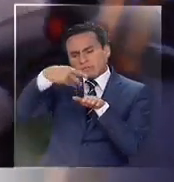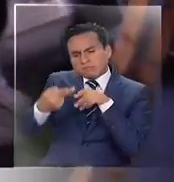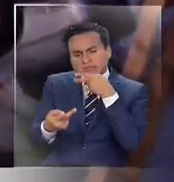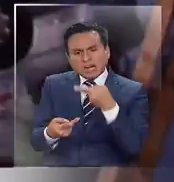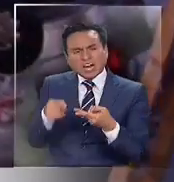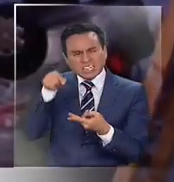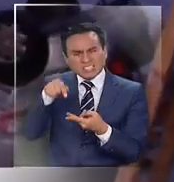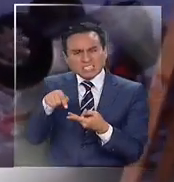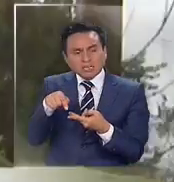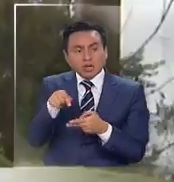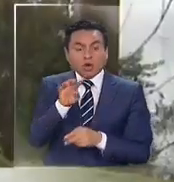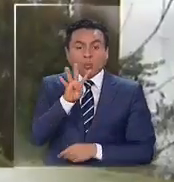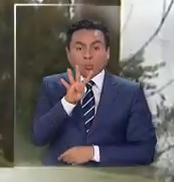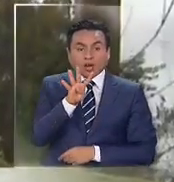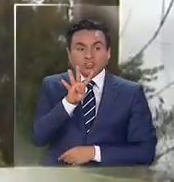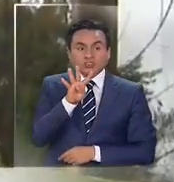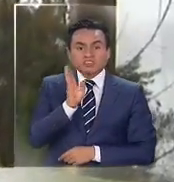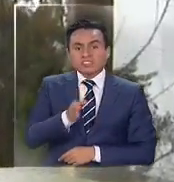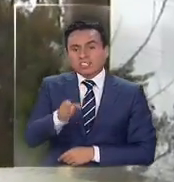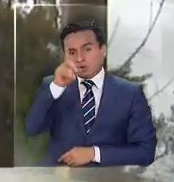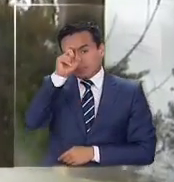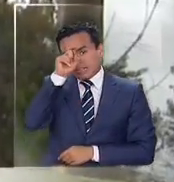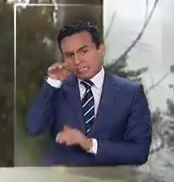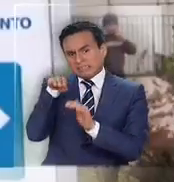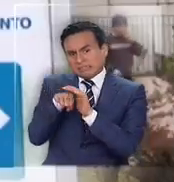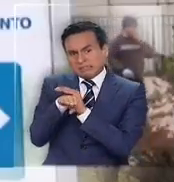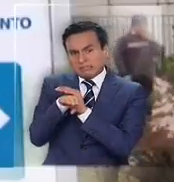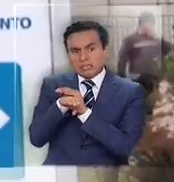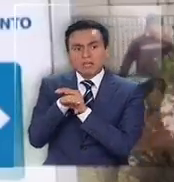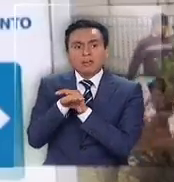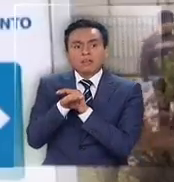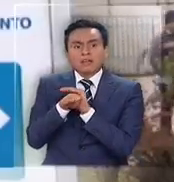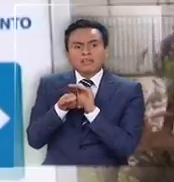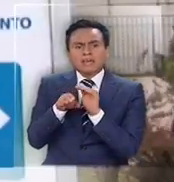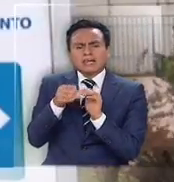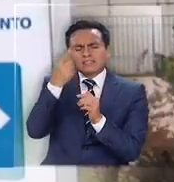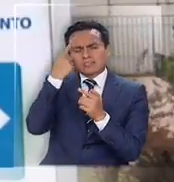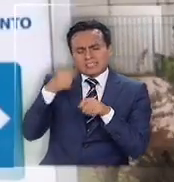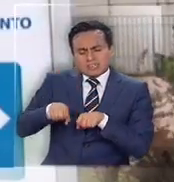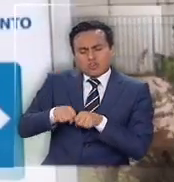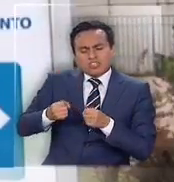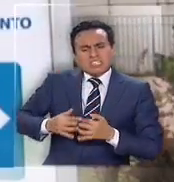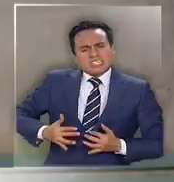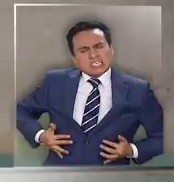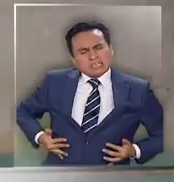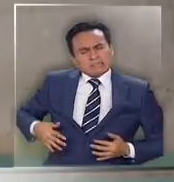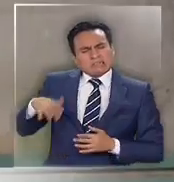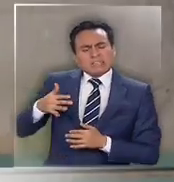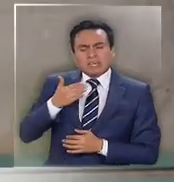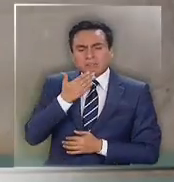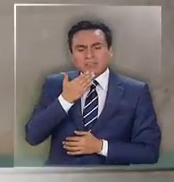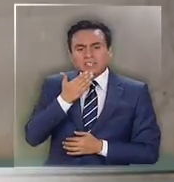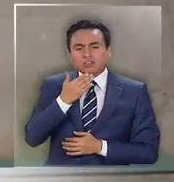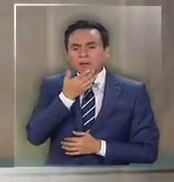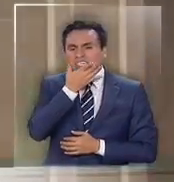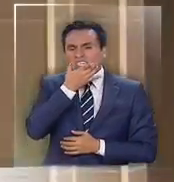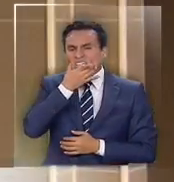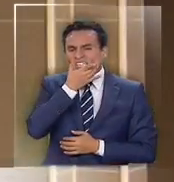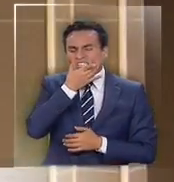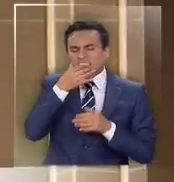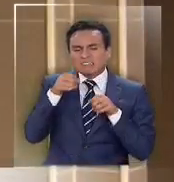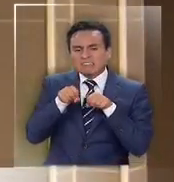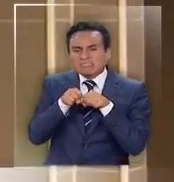río Ragüe, 4 permanecen hospitalizados. Tienen lesiones en las costillas y también en la zona maxilar.